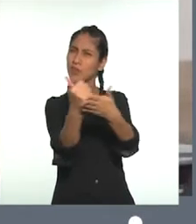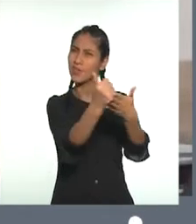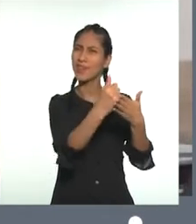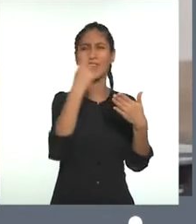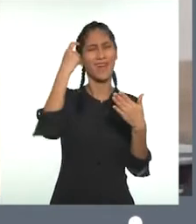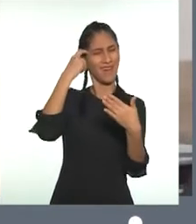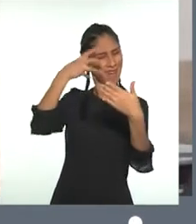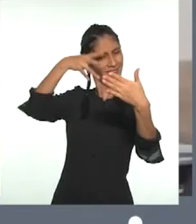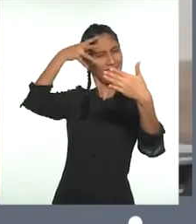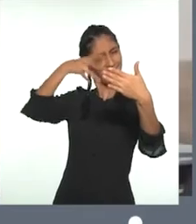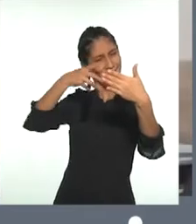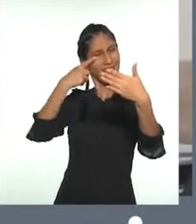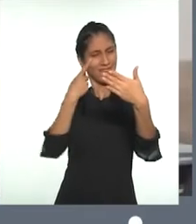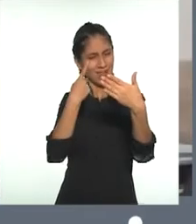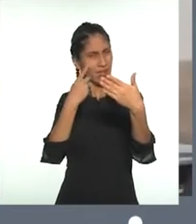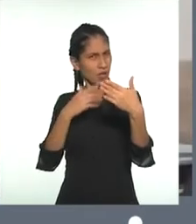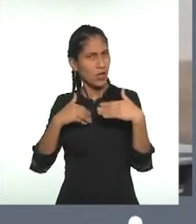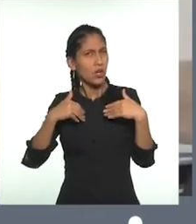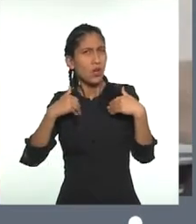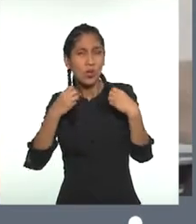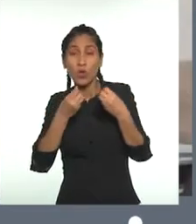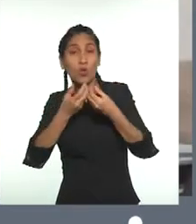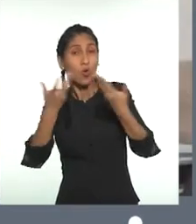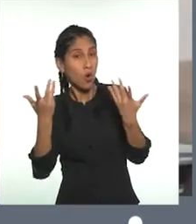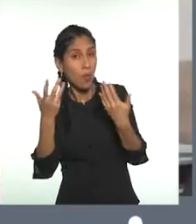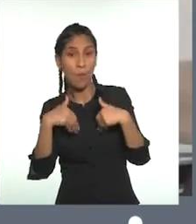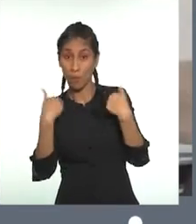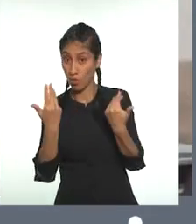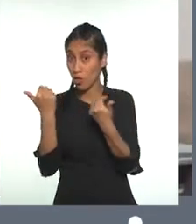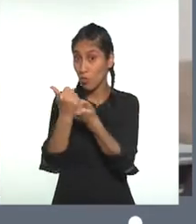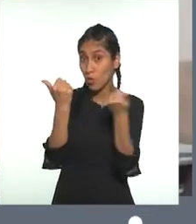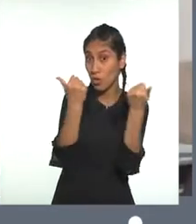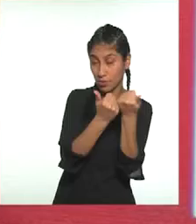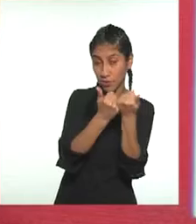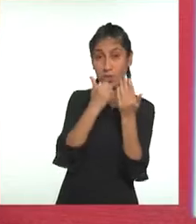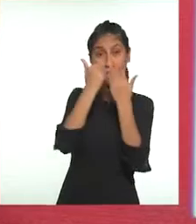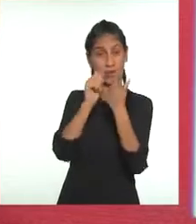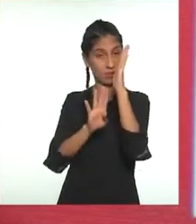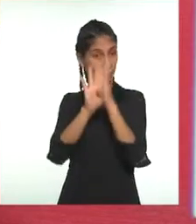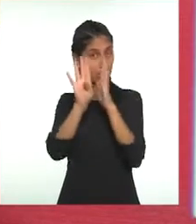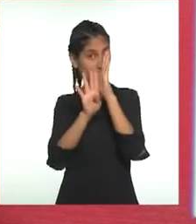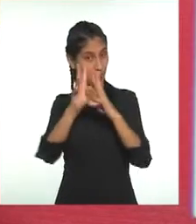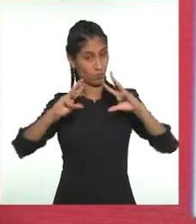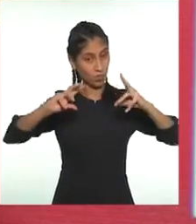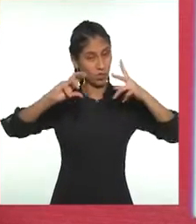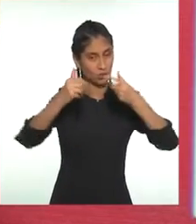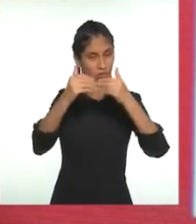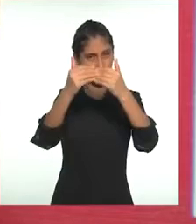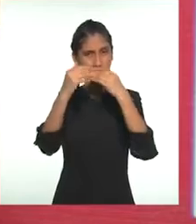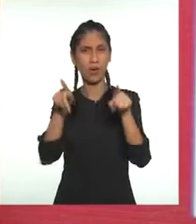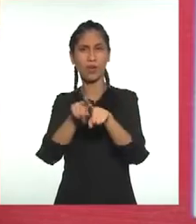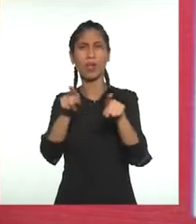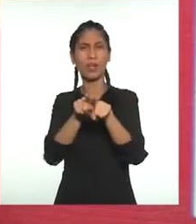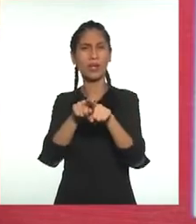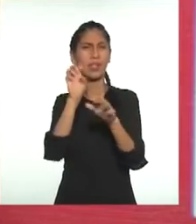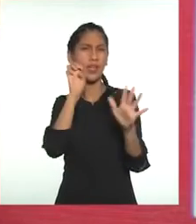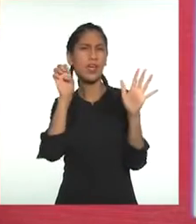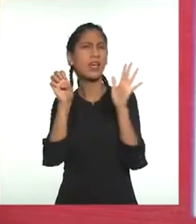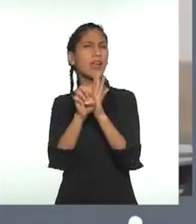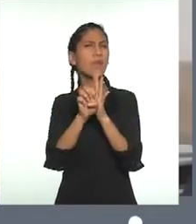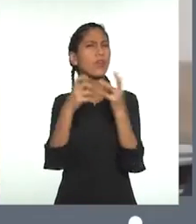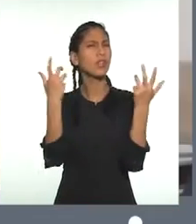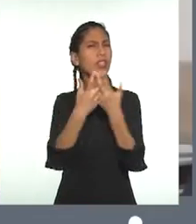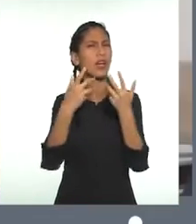reflexionar sobre cómo podemos contribuir para lograr una mejor sociedad. ¿Qué ejemplos de estos son representativos del arte